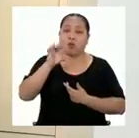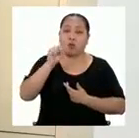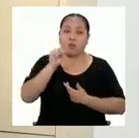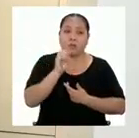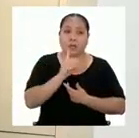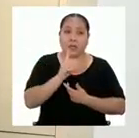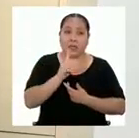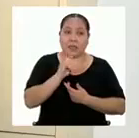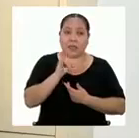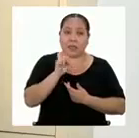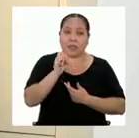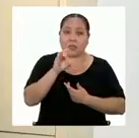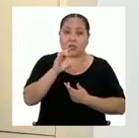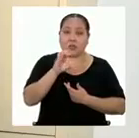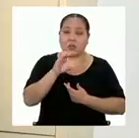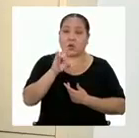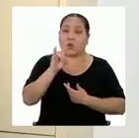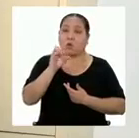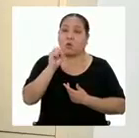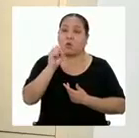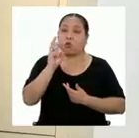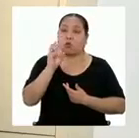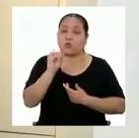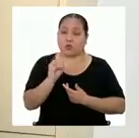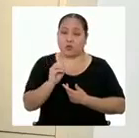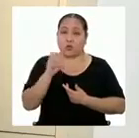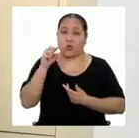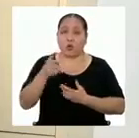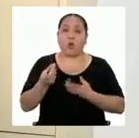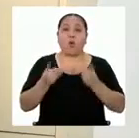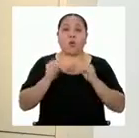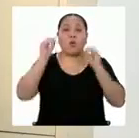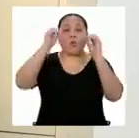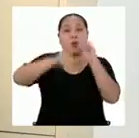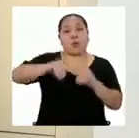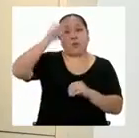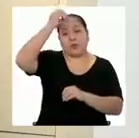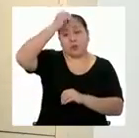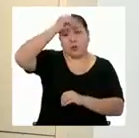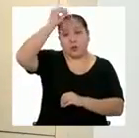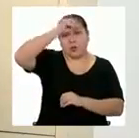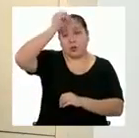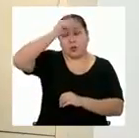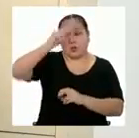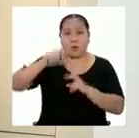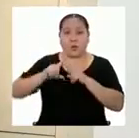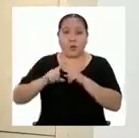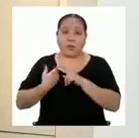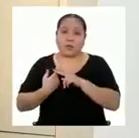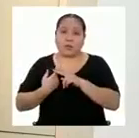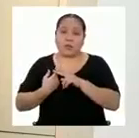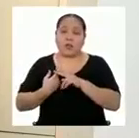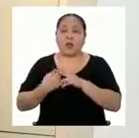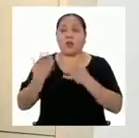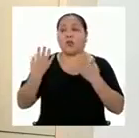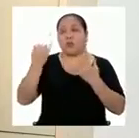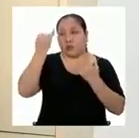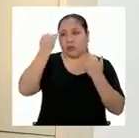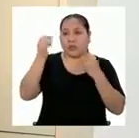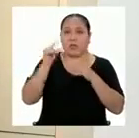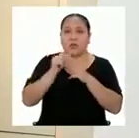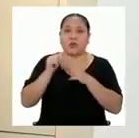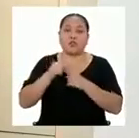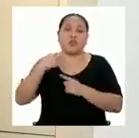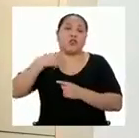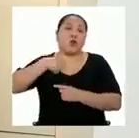conocen y no voy a ahondar mucho en esto, pero es cuando damos nuestras opiniones o apreciaciones empezando con expresiones como